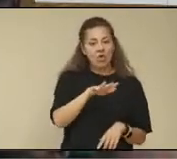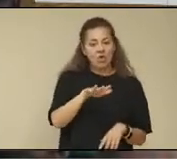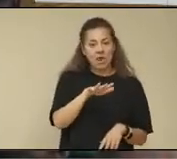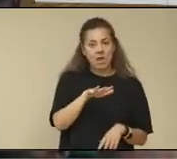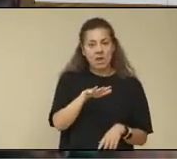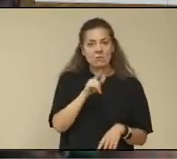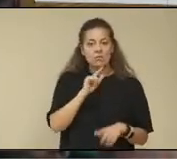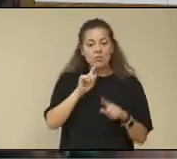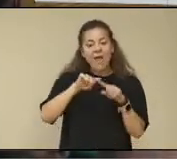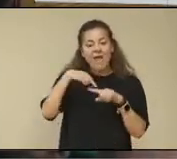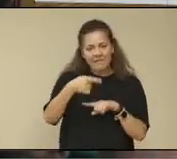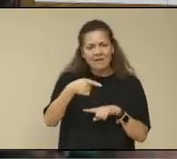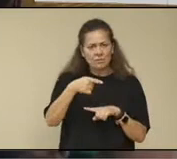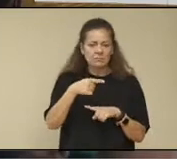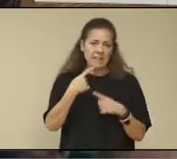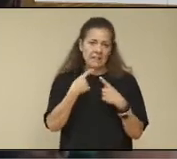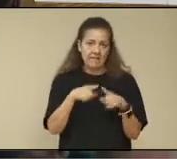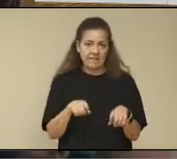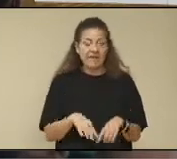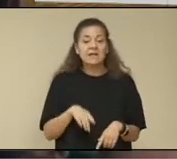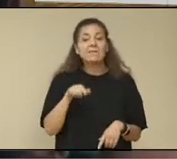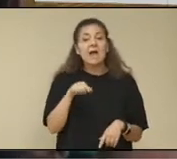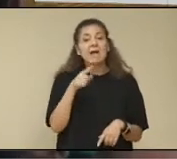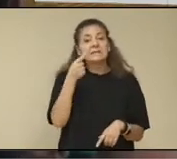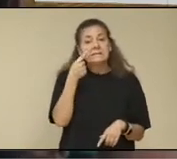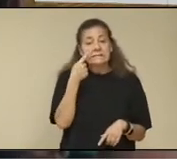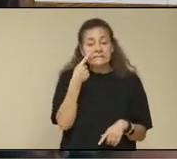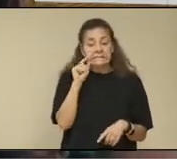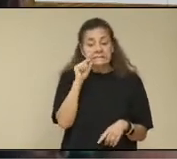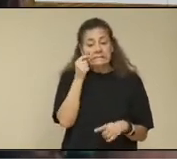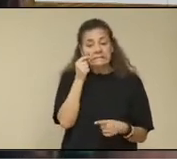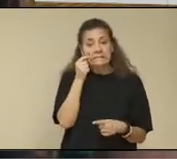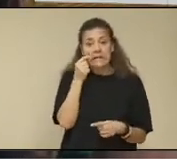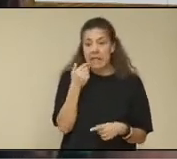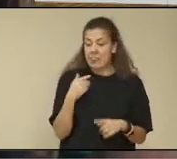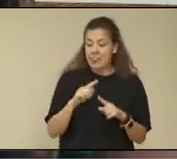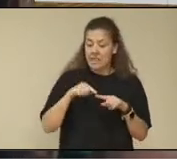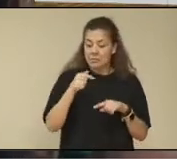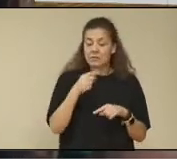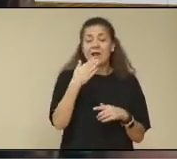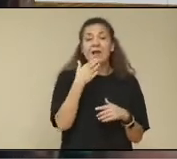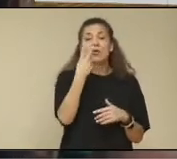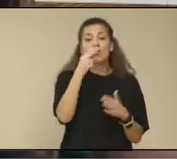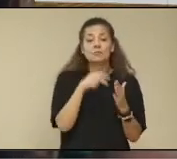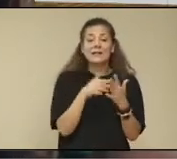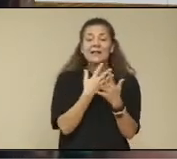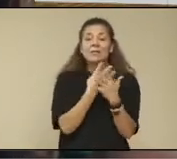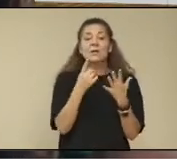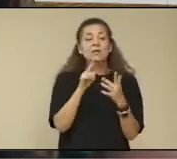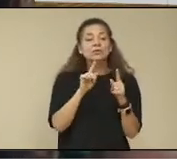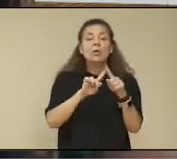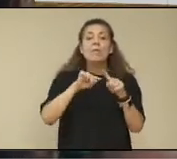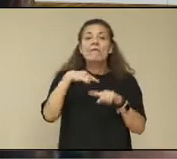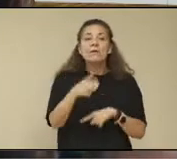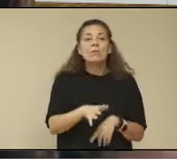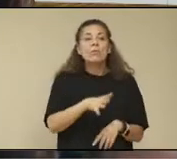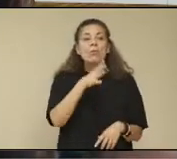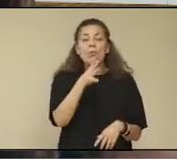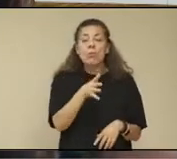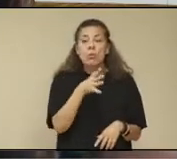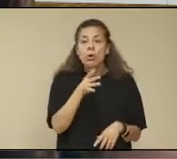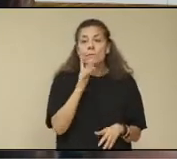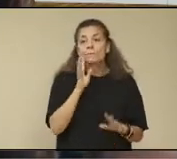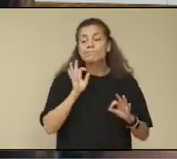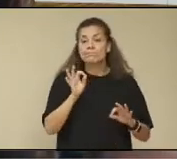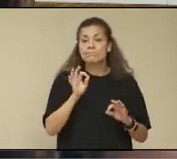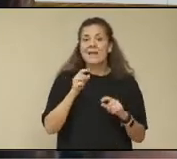tiene un efecto. Y eso, lo que se vio posteriormente y recientemente en el 2019, que eso es un efecto precisamente